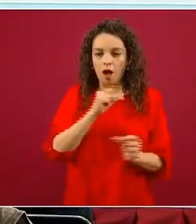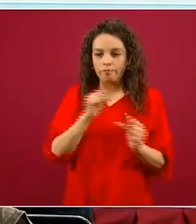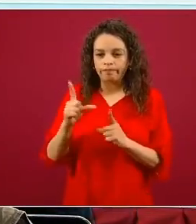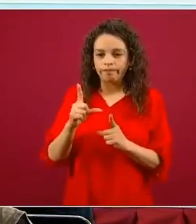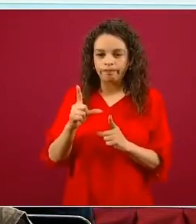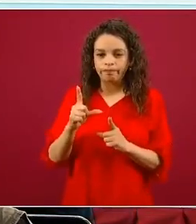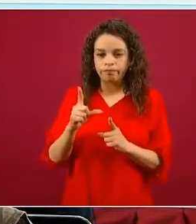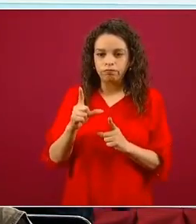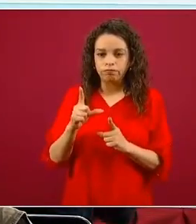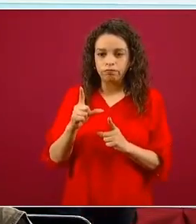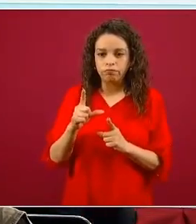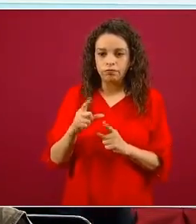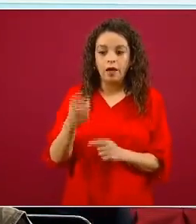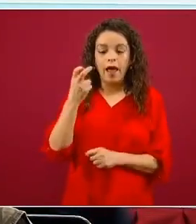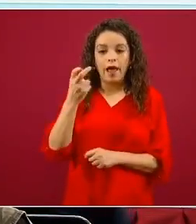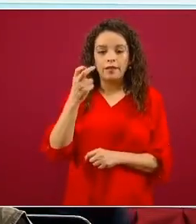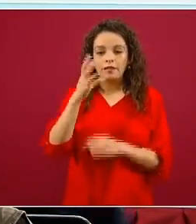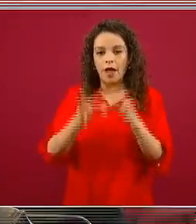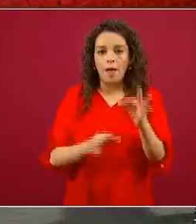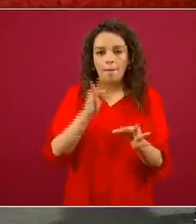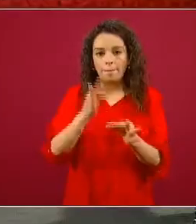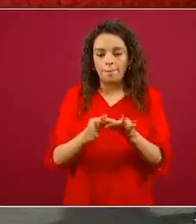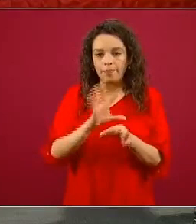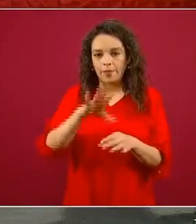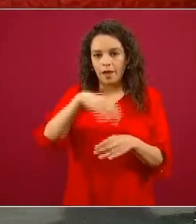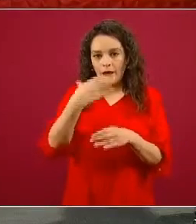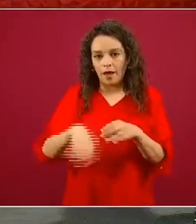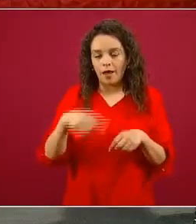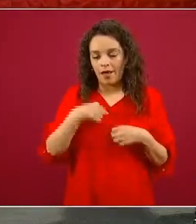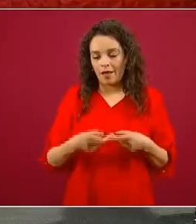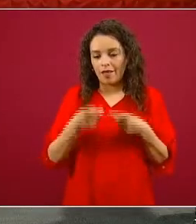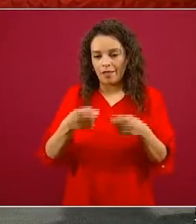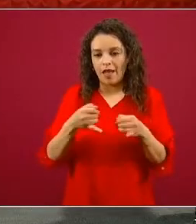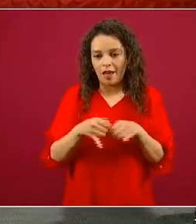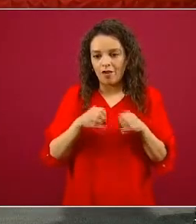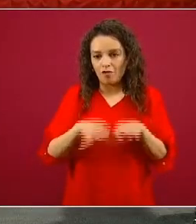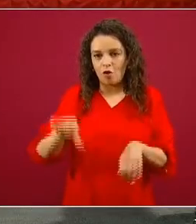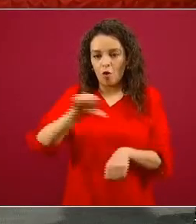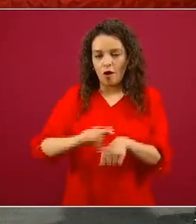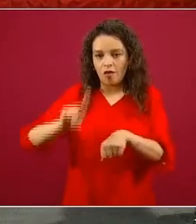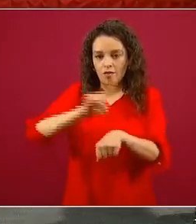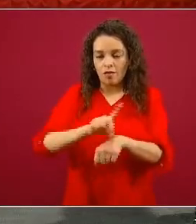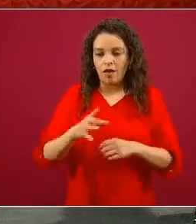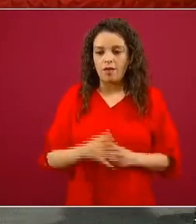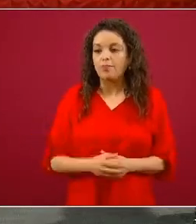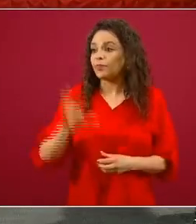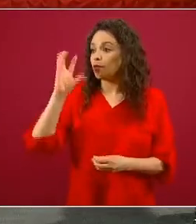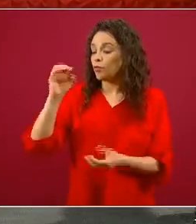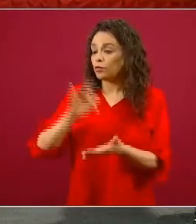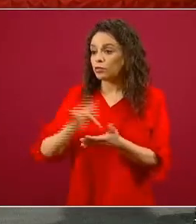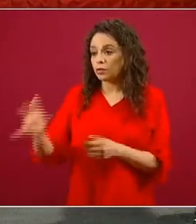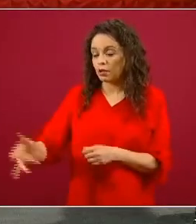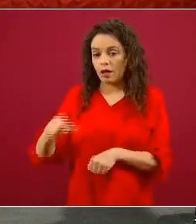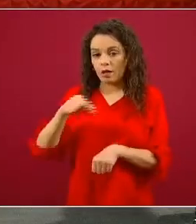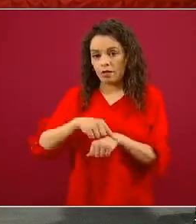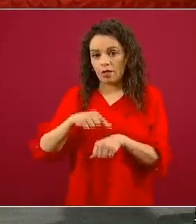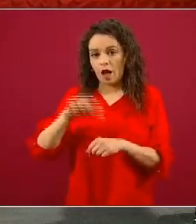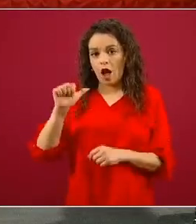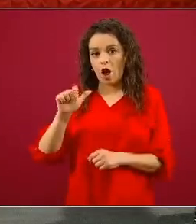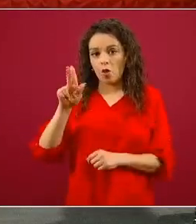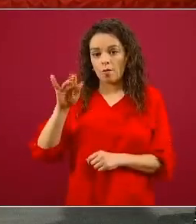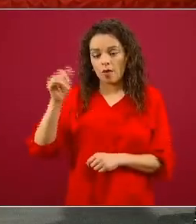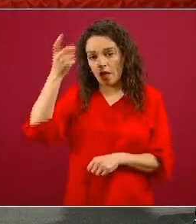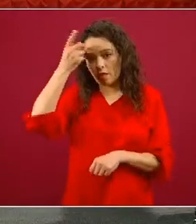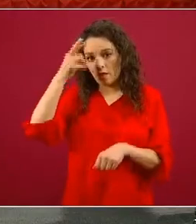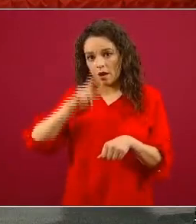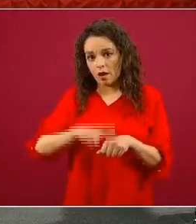y sería el informe para esta noche. Muchas gracias, doctora Lomía, director general de Epidemiología.